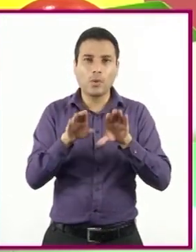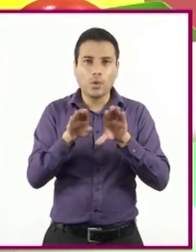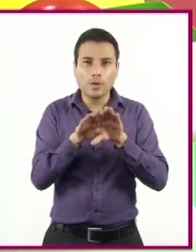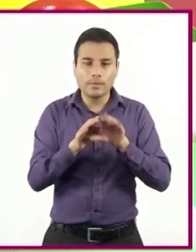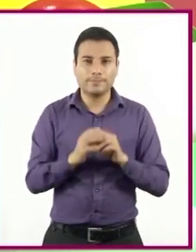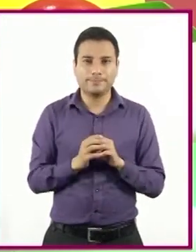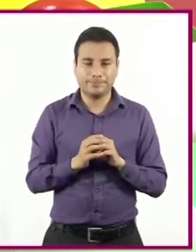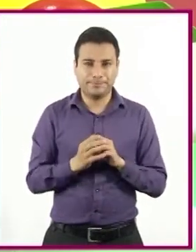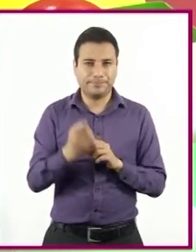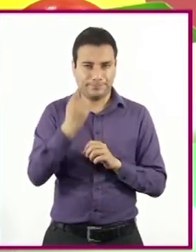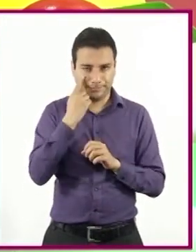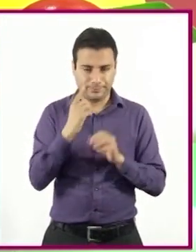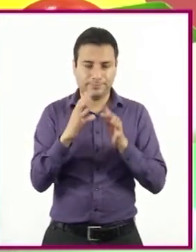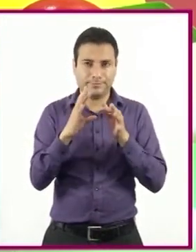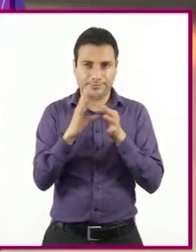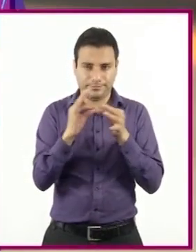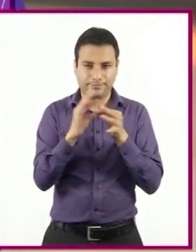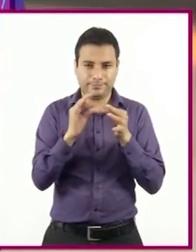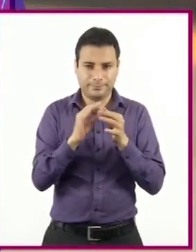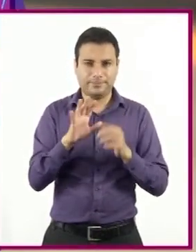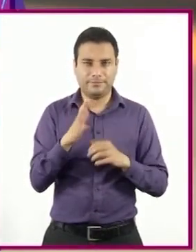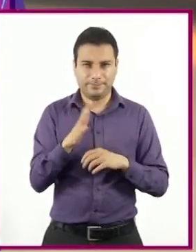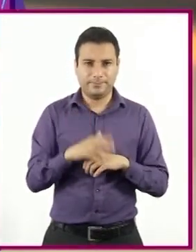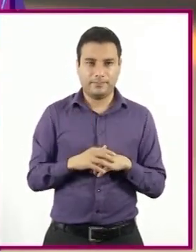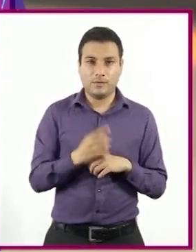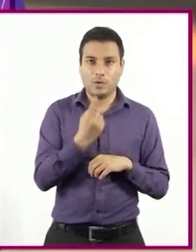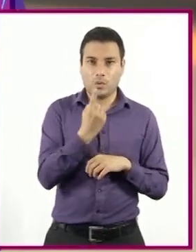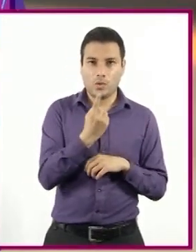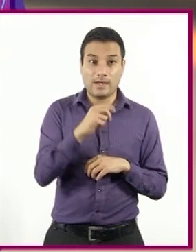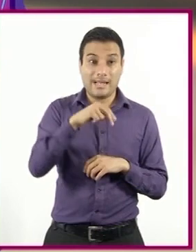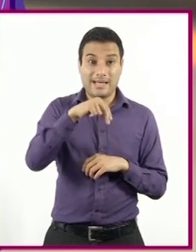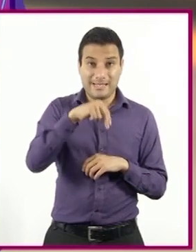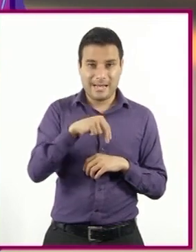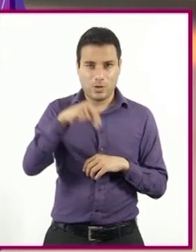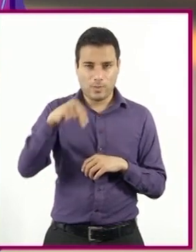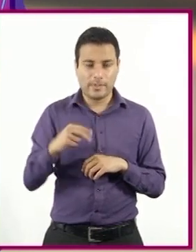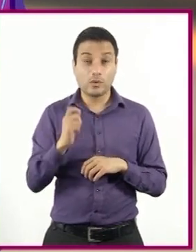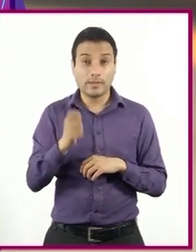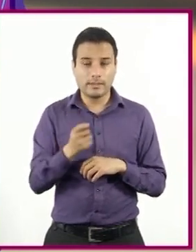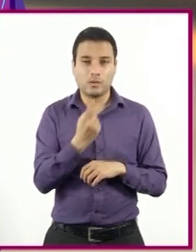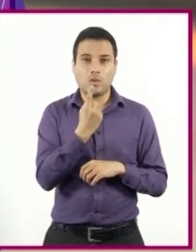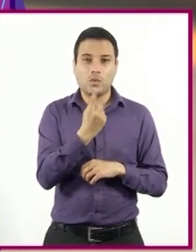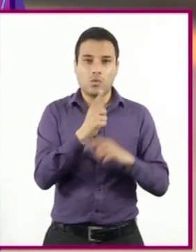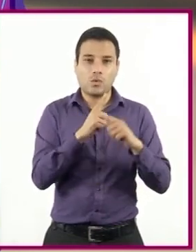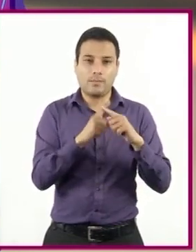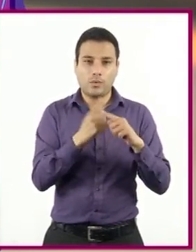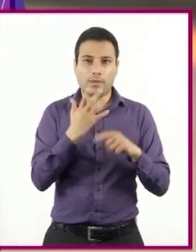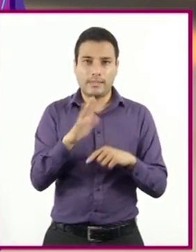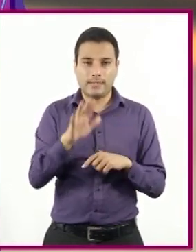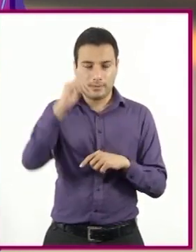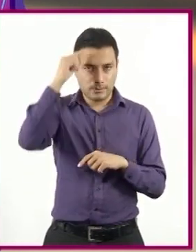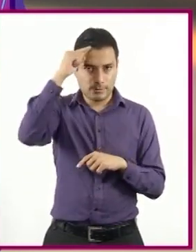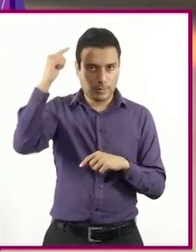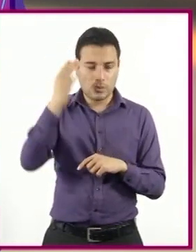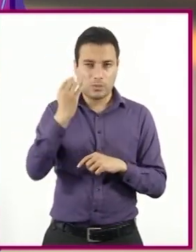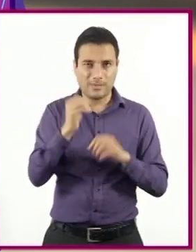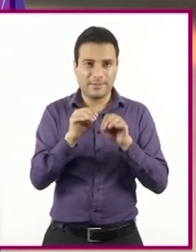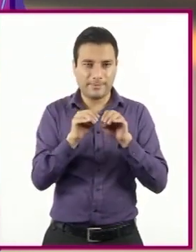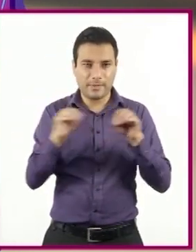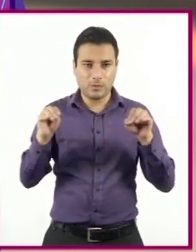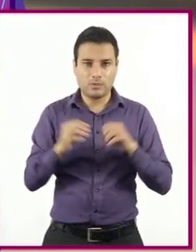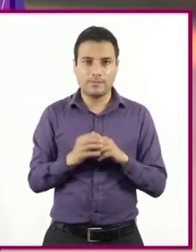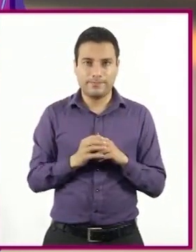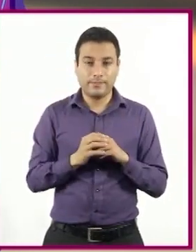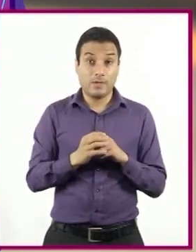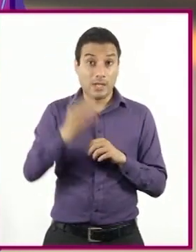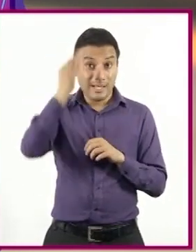valores aproximados en nanómetros. Un nanómetro es igual a 1 por 10 a la menos 9 metros. El ancho de un cabello